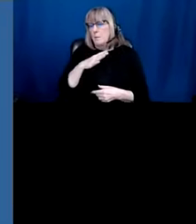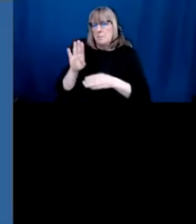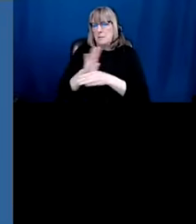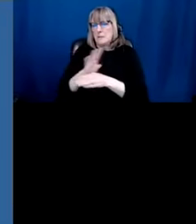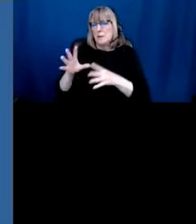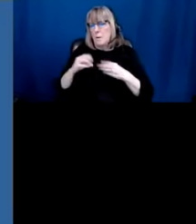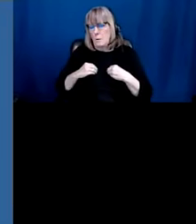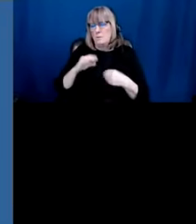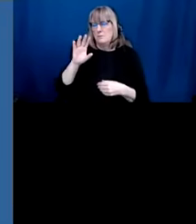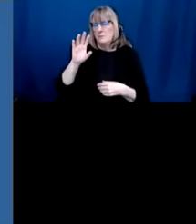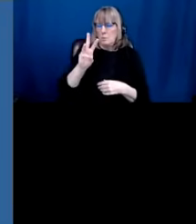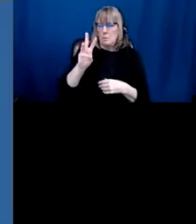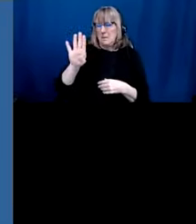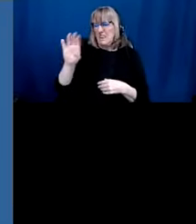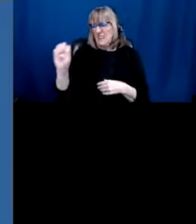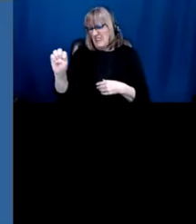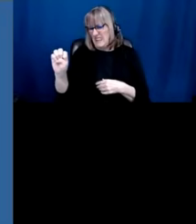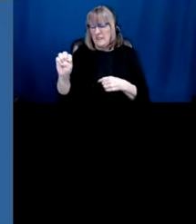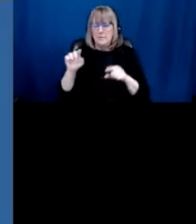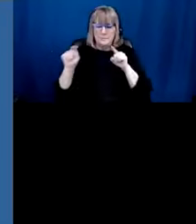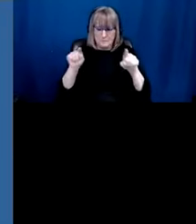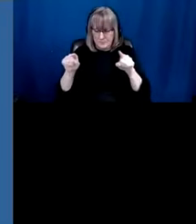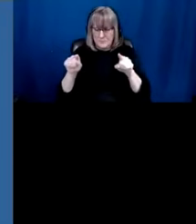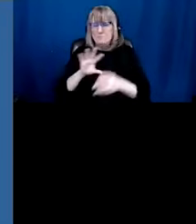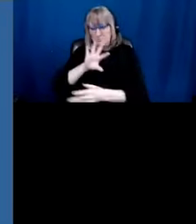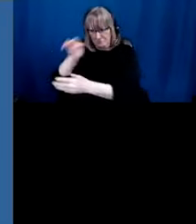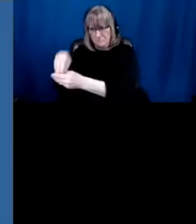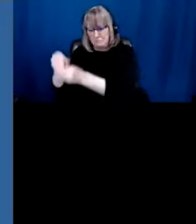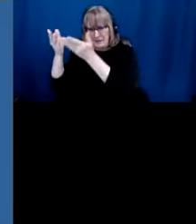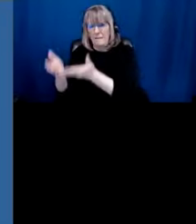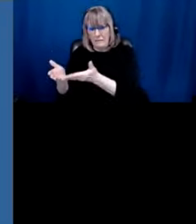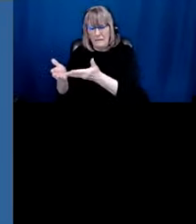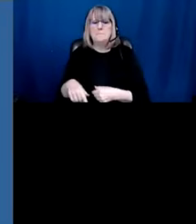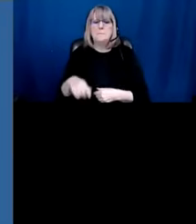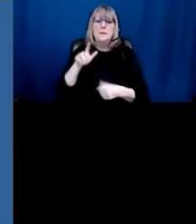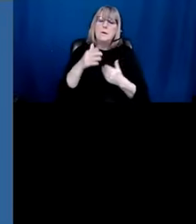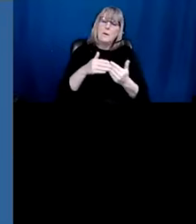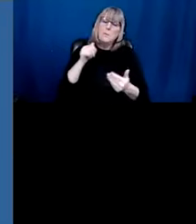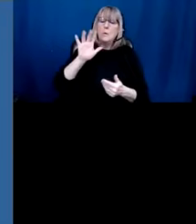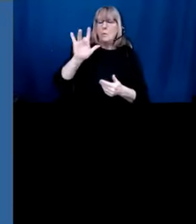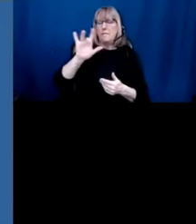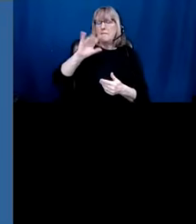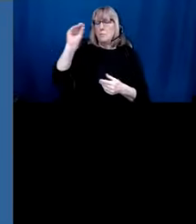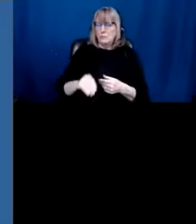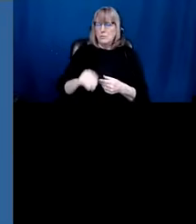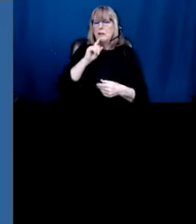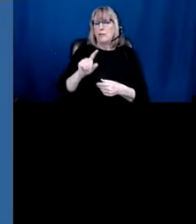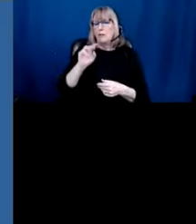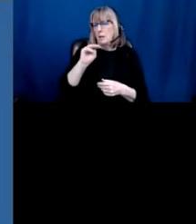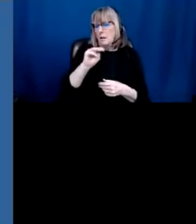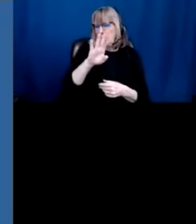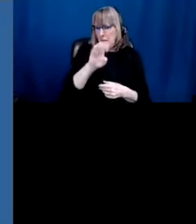And from those contracts, 28 or nearly 25% were MBE,